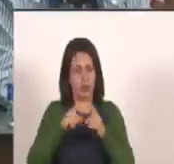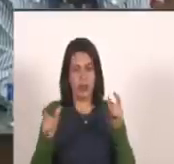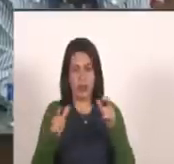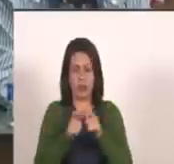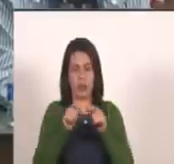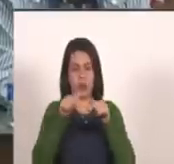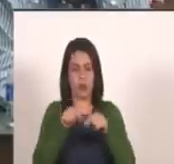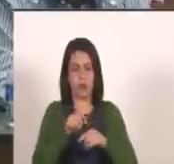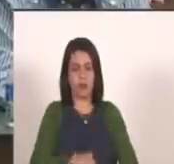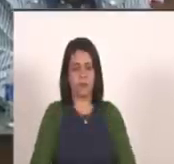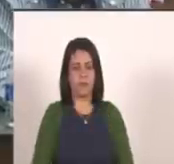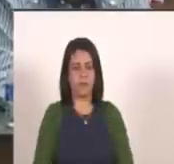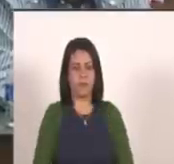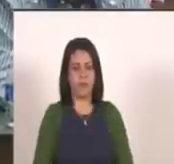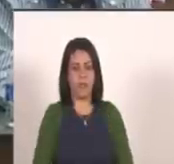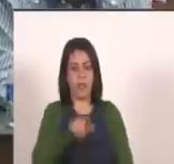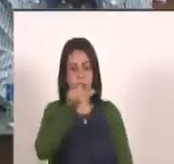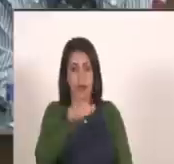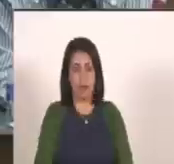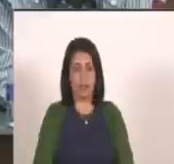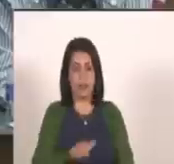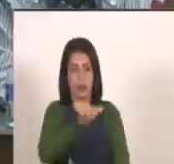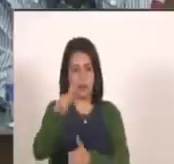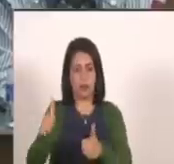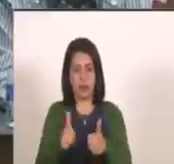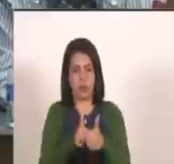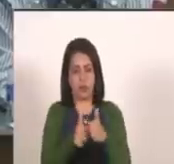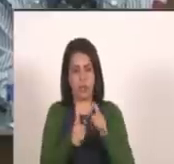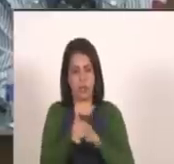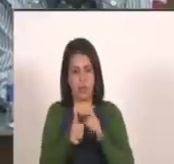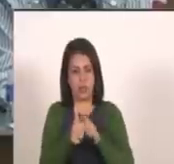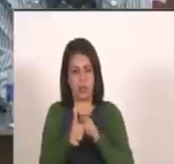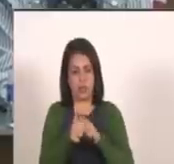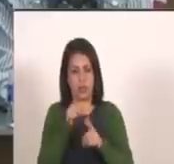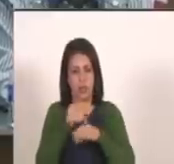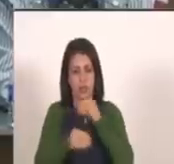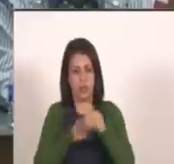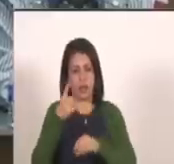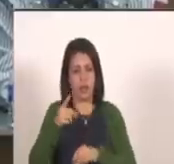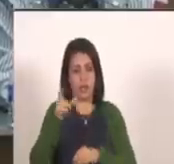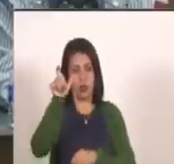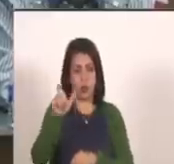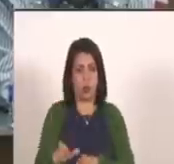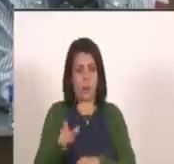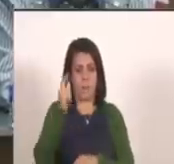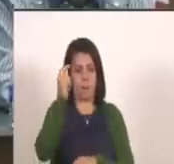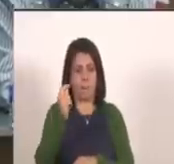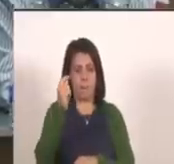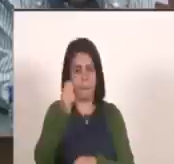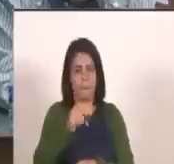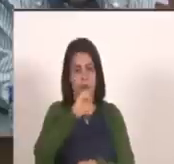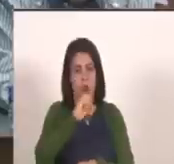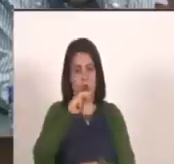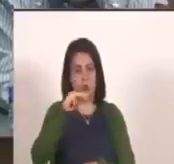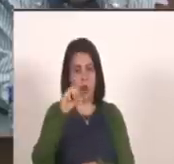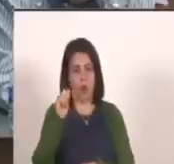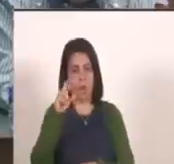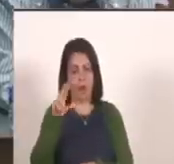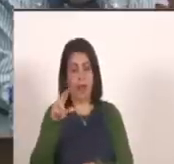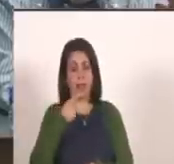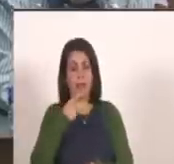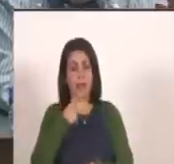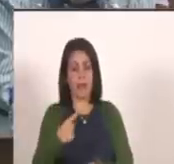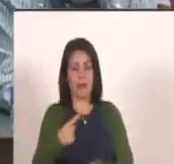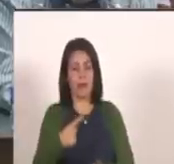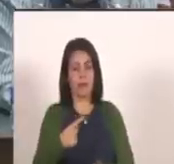sesión. Y la persona que es mi suplente fue quien ejerció el derecho de palabra, el diputado Omar Ávila, cuando